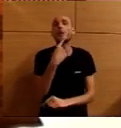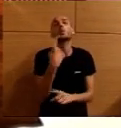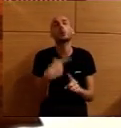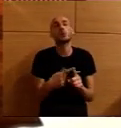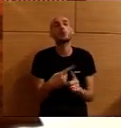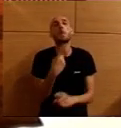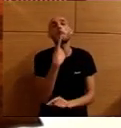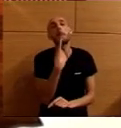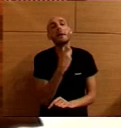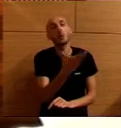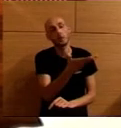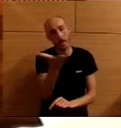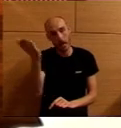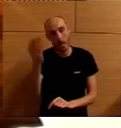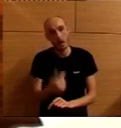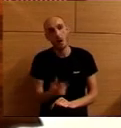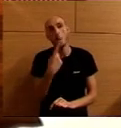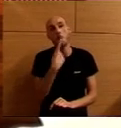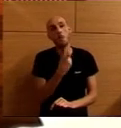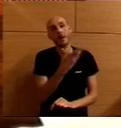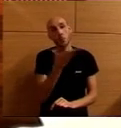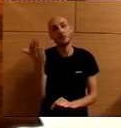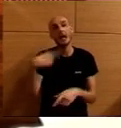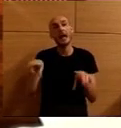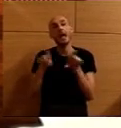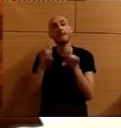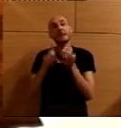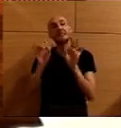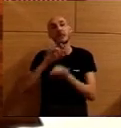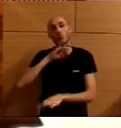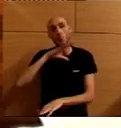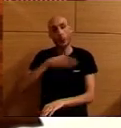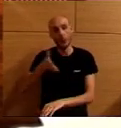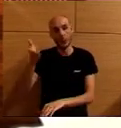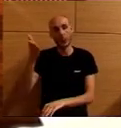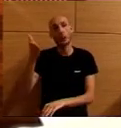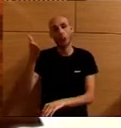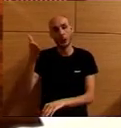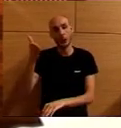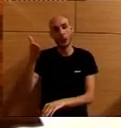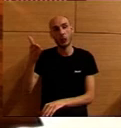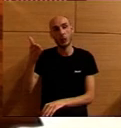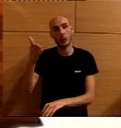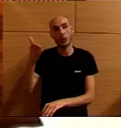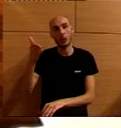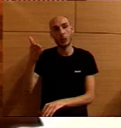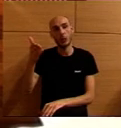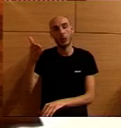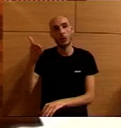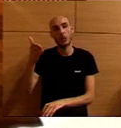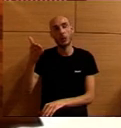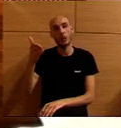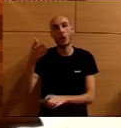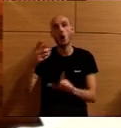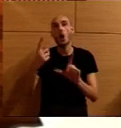a las compañías de distribución de luz ¿Cuántos contadores están puenteados?